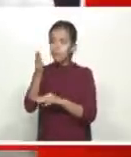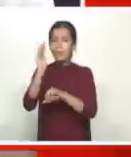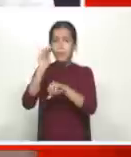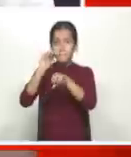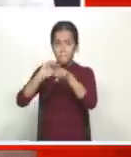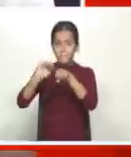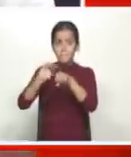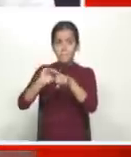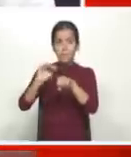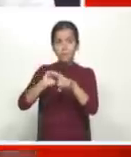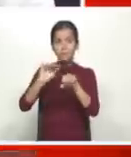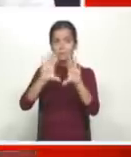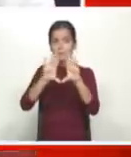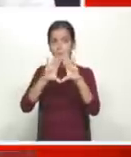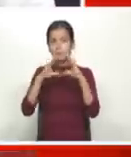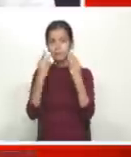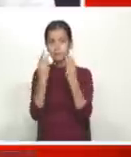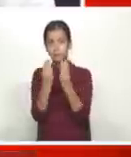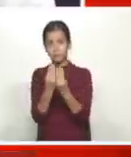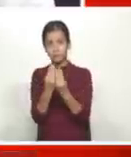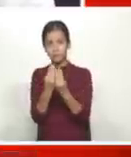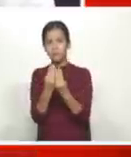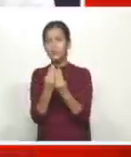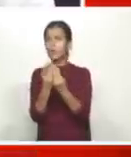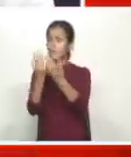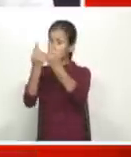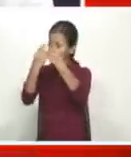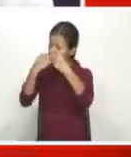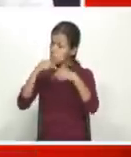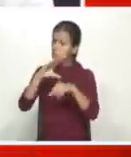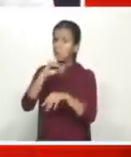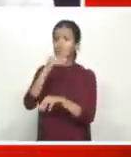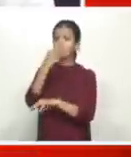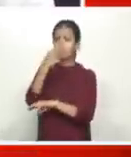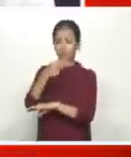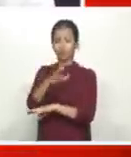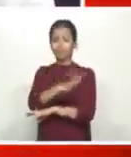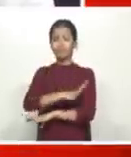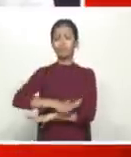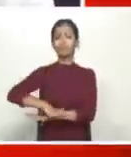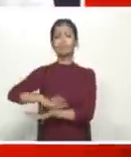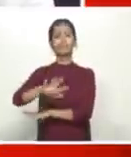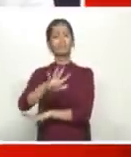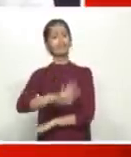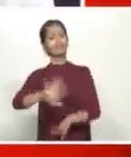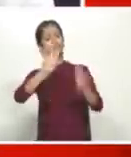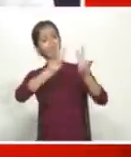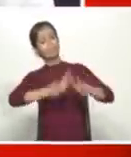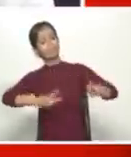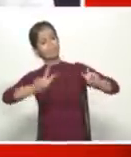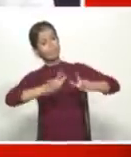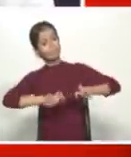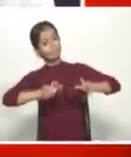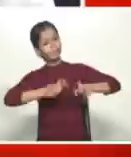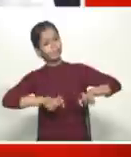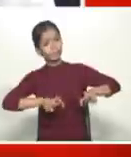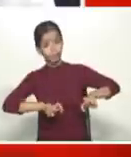la conformación de esa Comisión contra la Corrupción. Entonces,